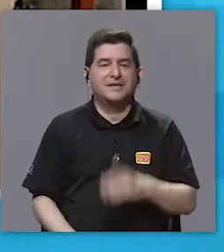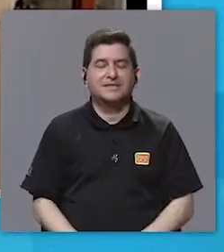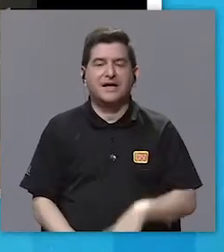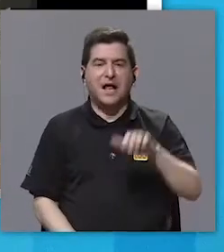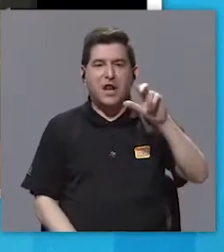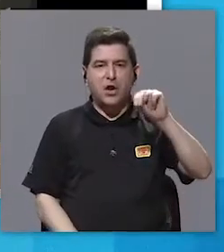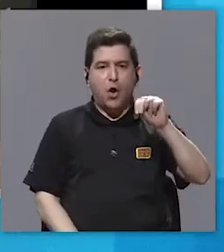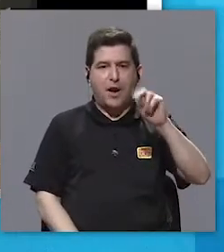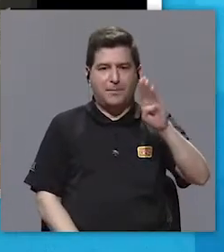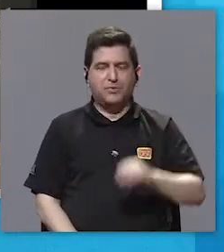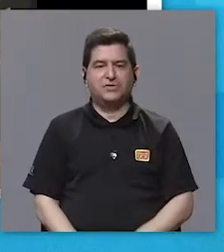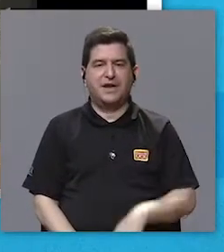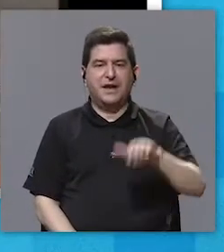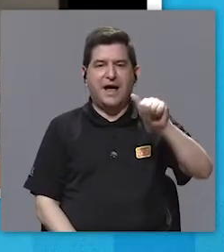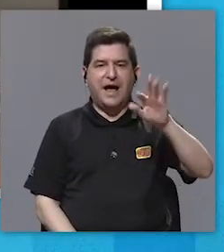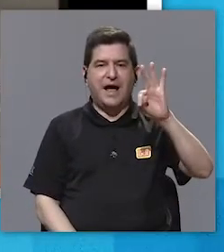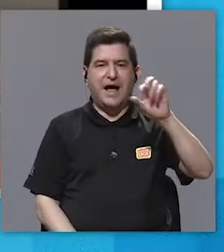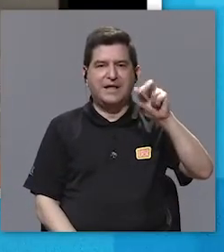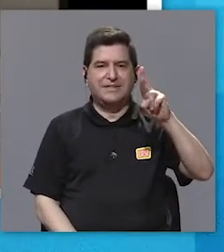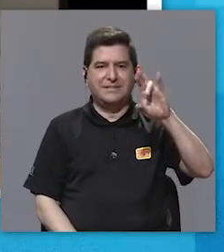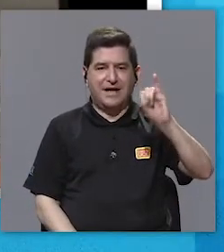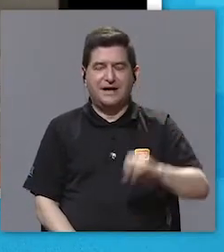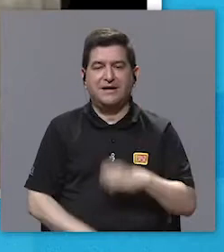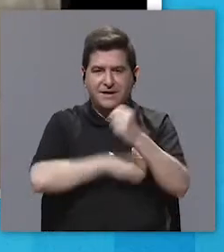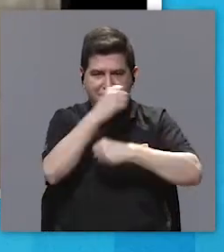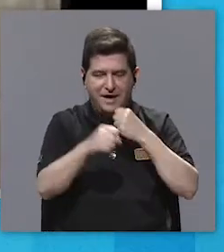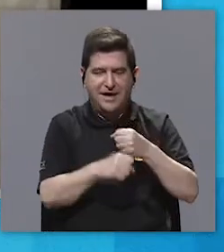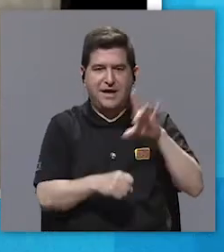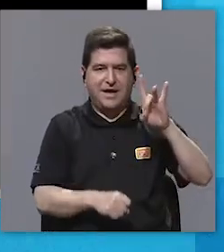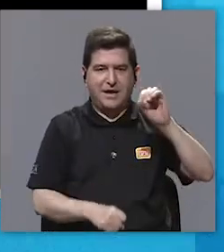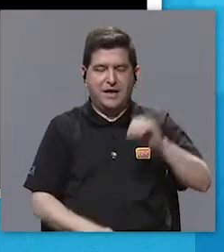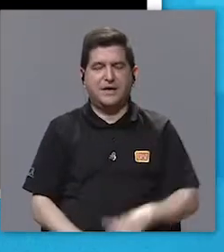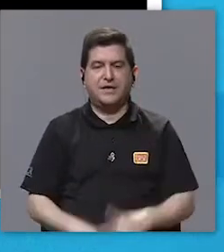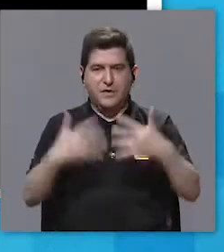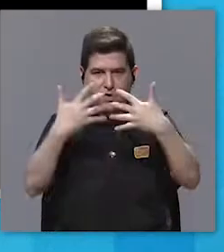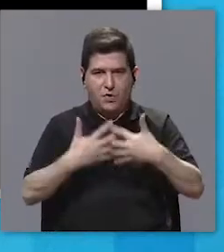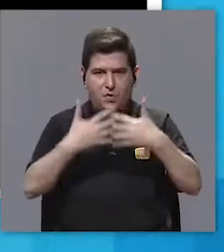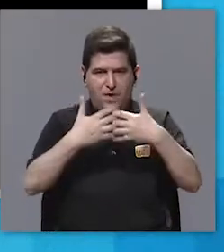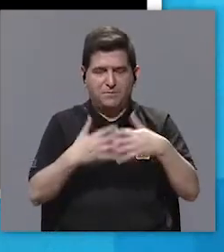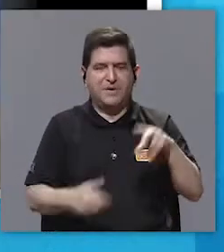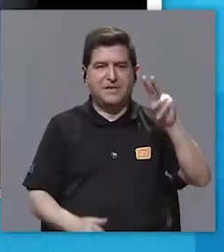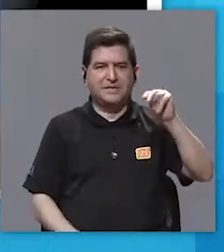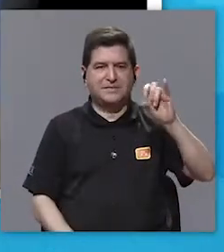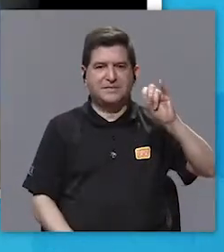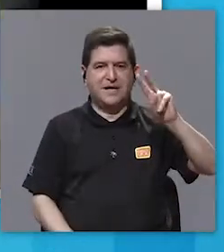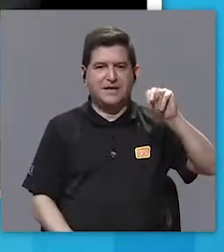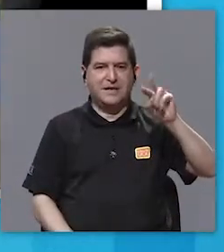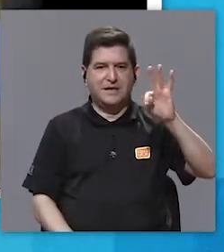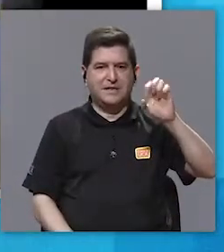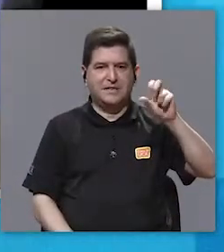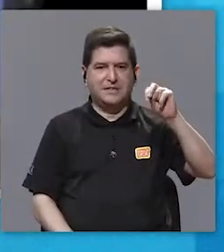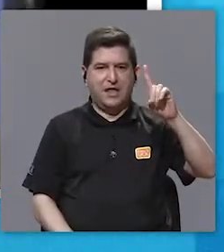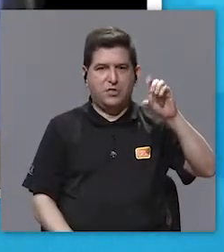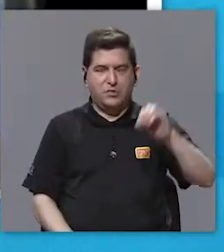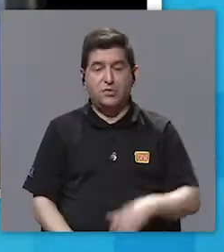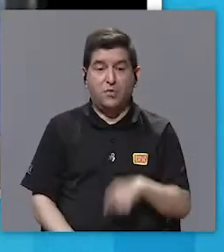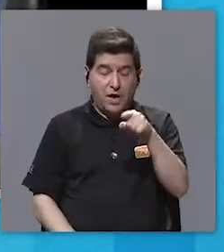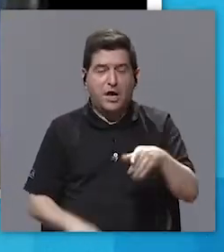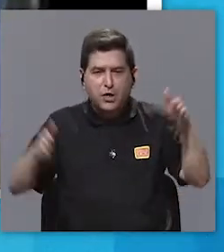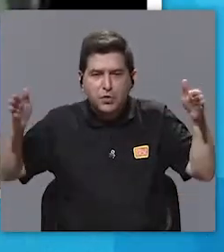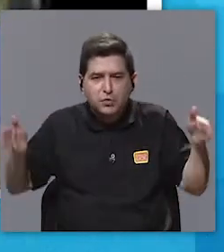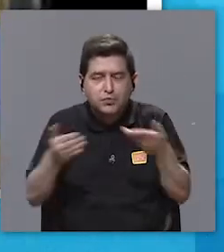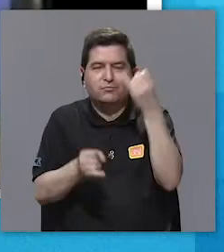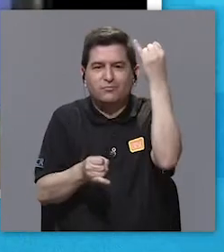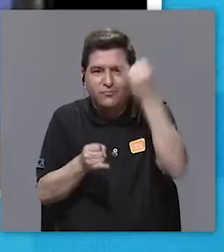y su compañía atari y en los años 80 una de las empresas más importantes llamada nintendo les daría el empujón